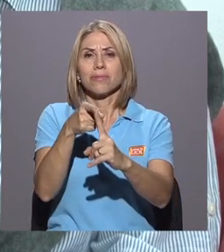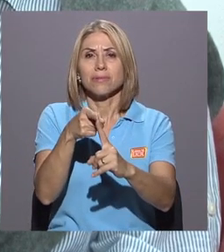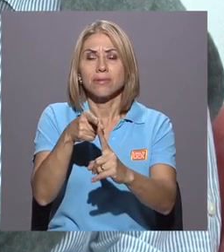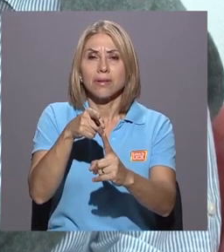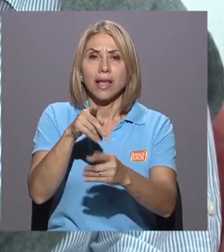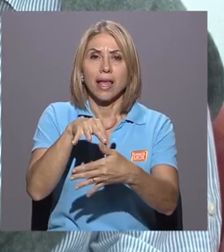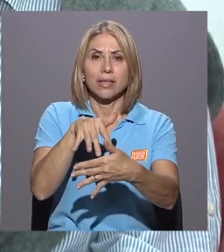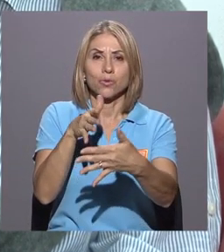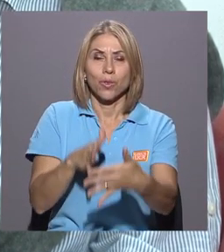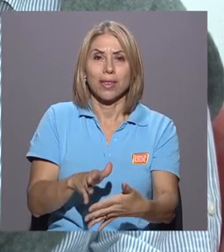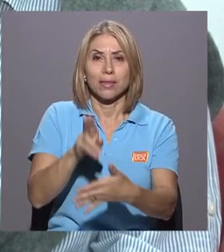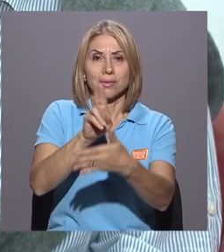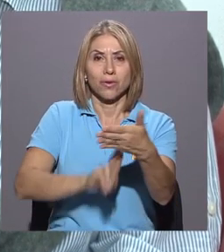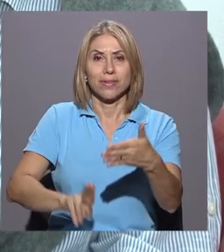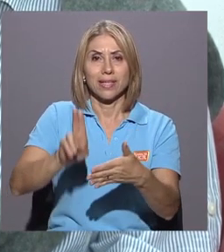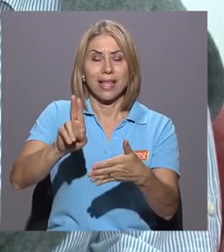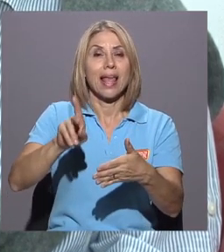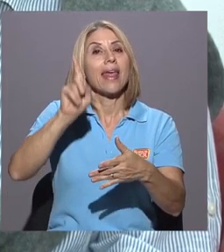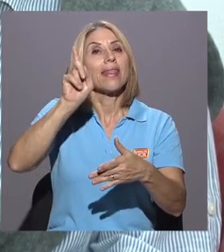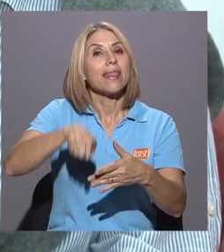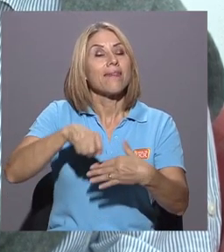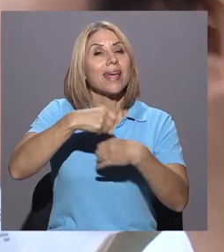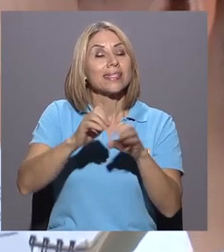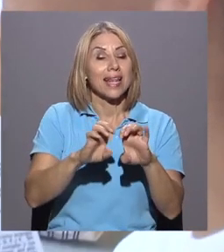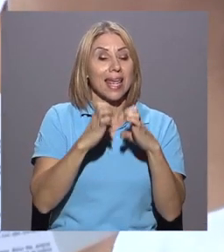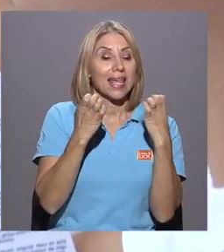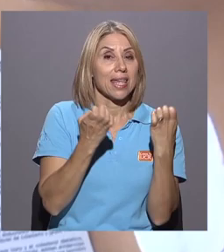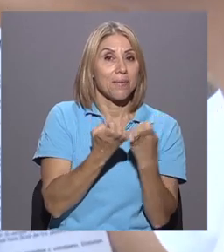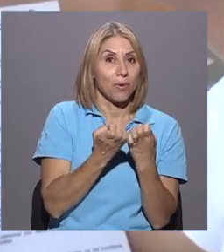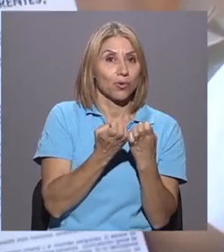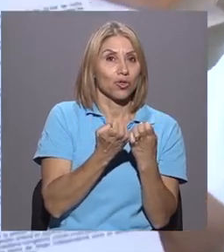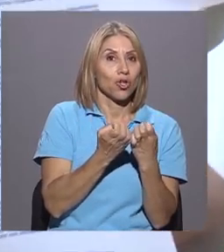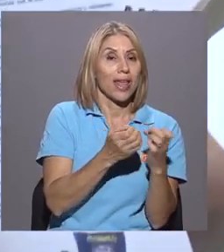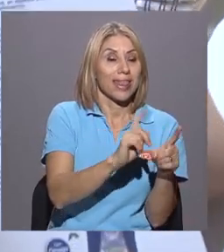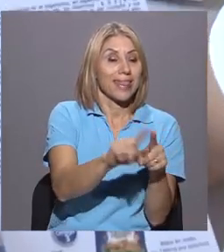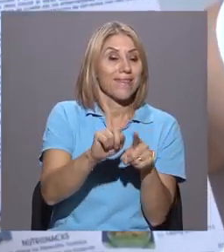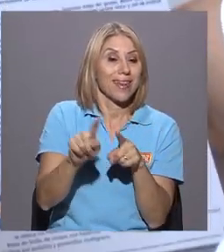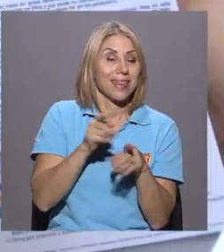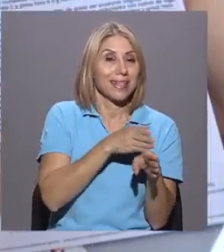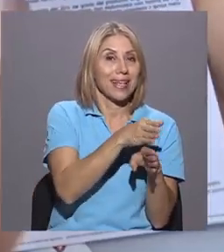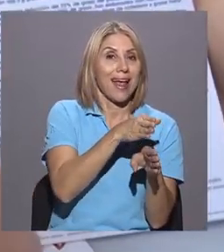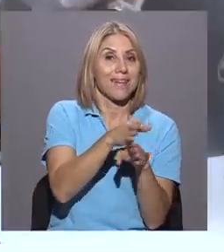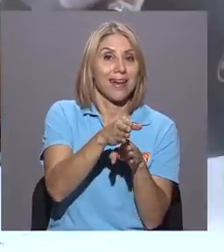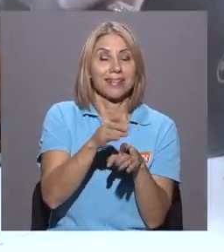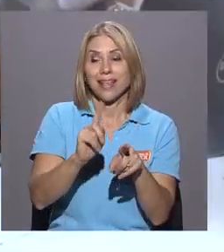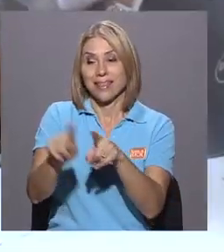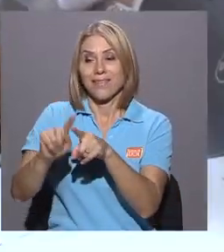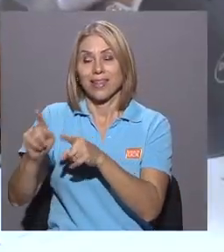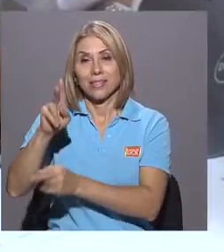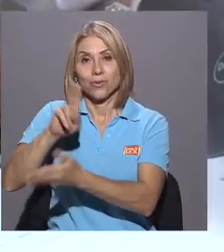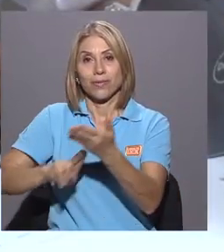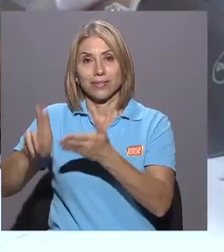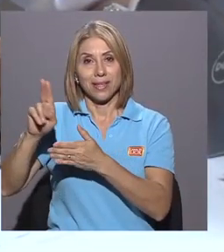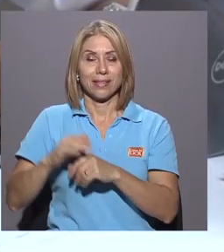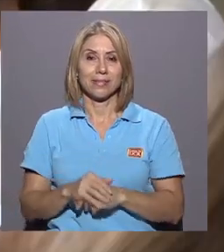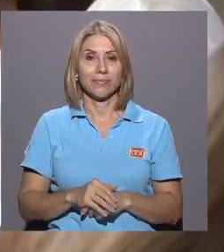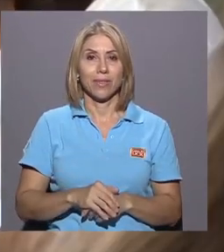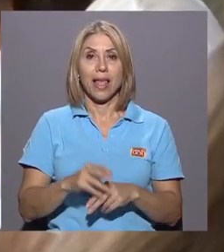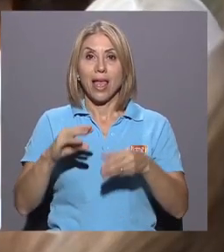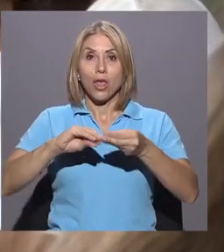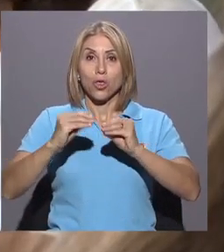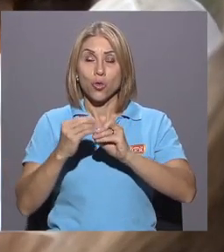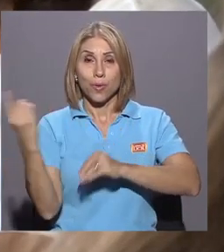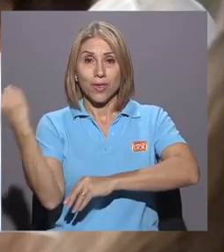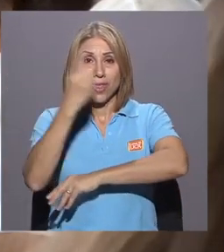tienen que formar equipos interdisciplinarios inter universitarios la fecha límite para inscribirse es el